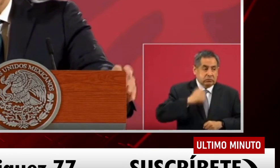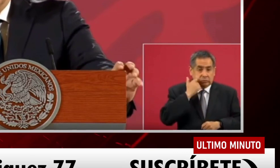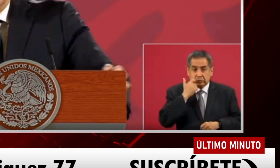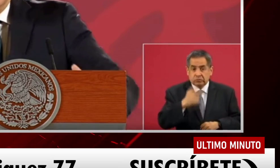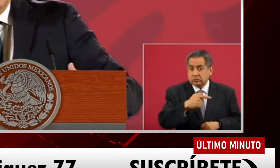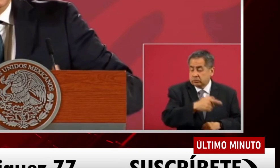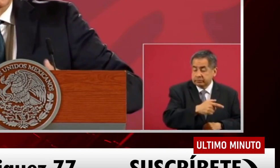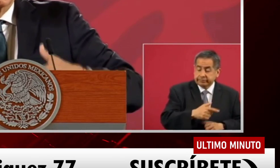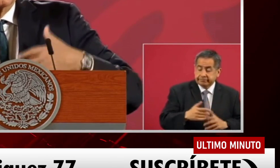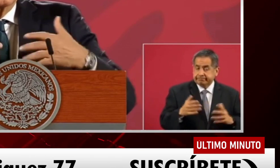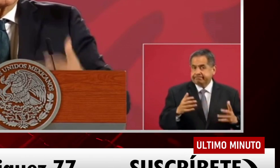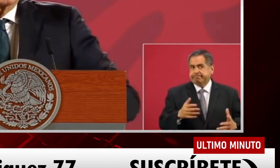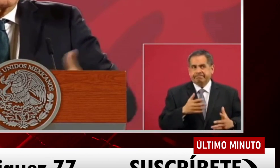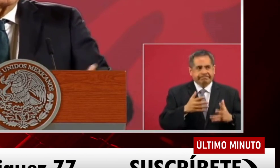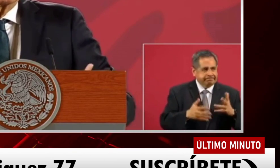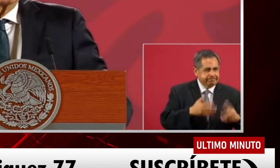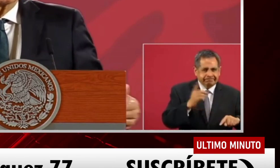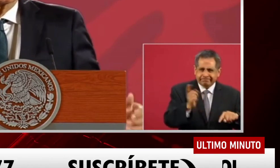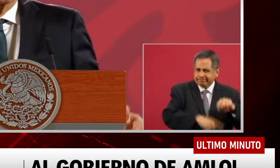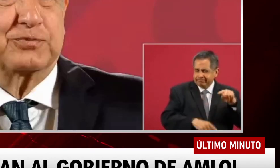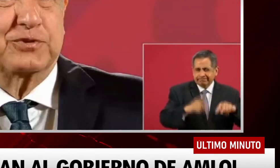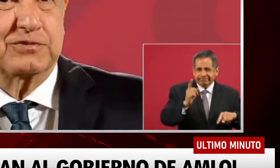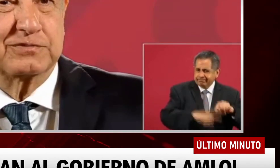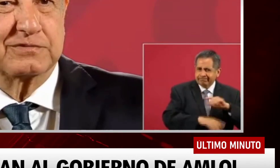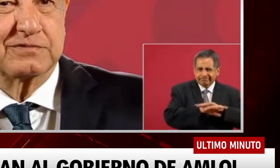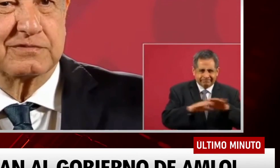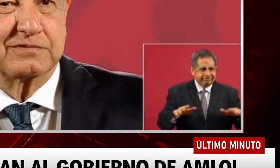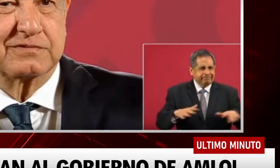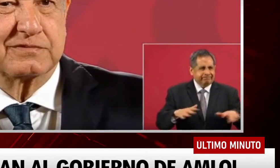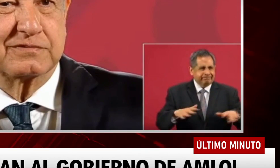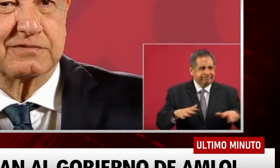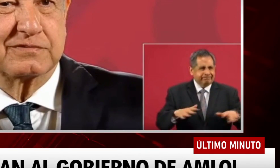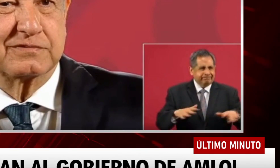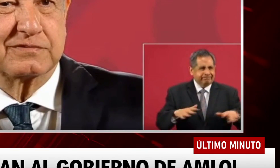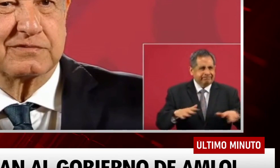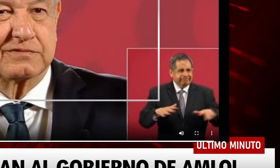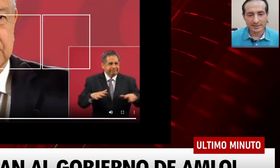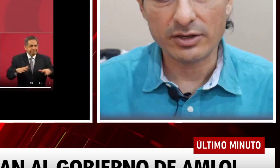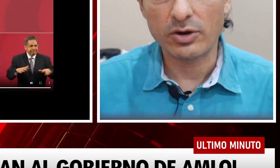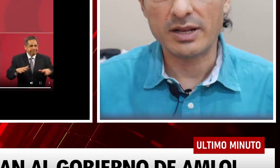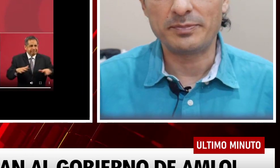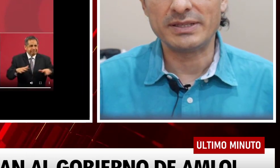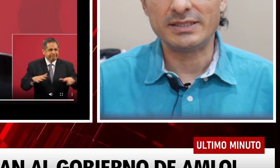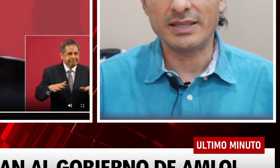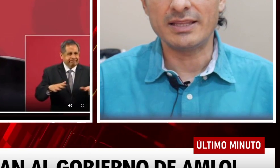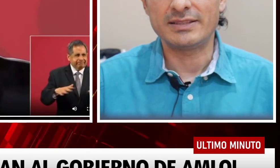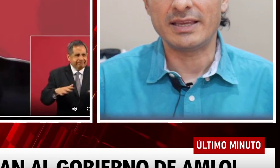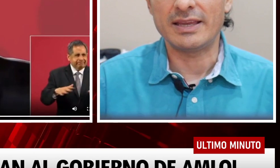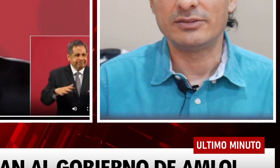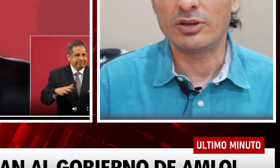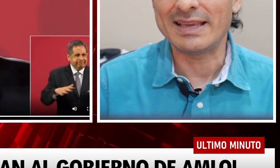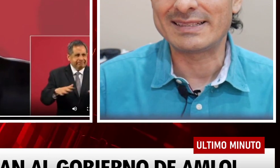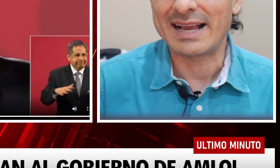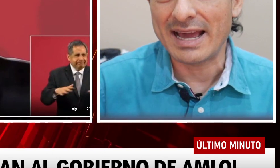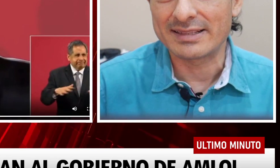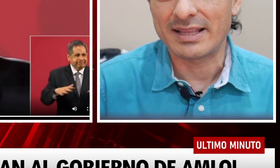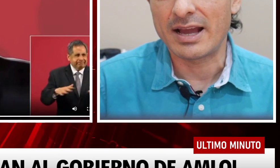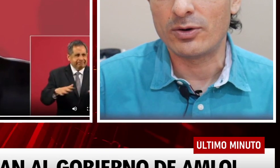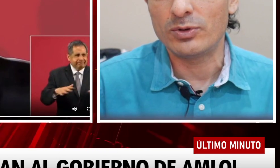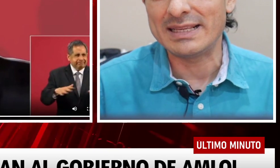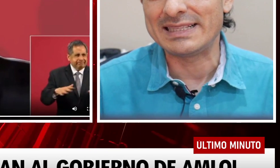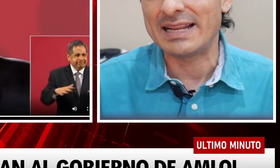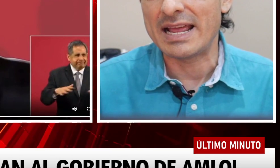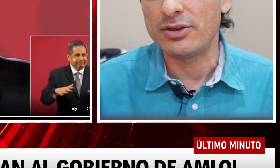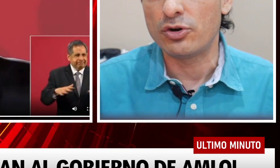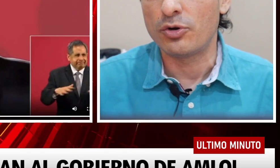a que se acabe con la corrupción entonces sin decirlo el presidente no descarta